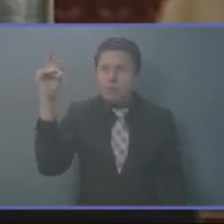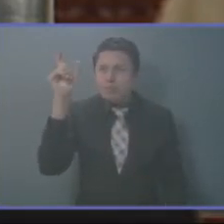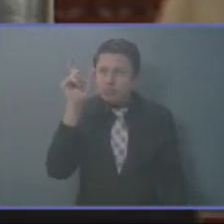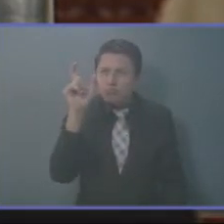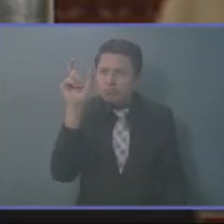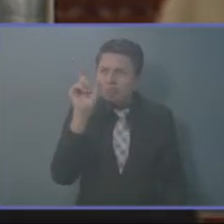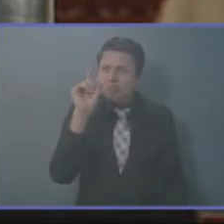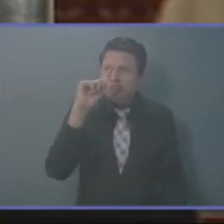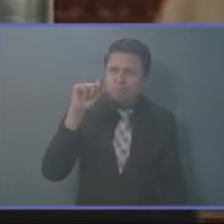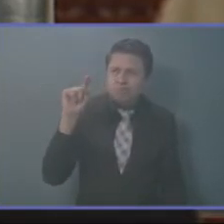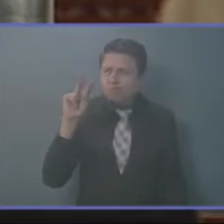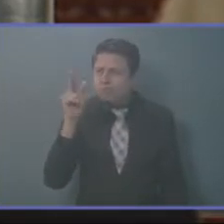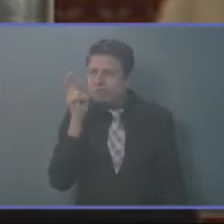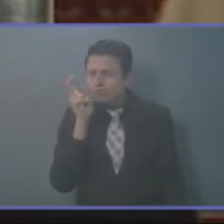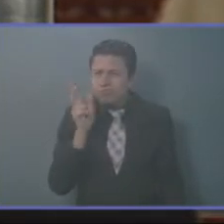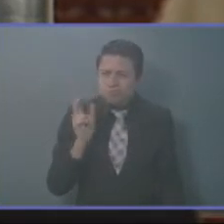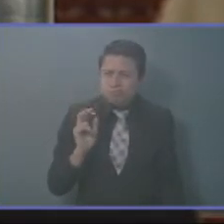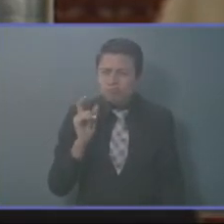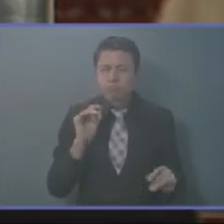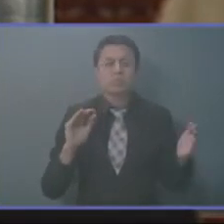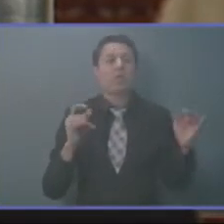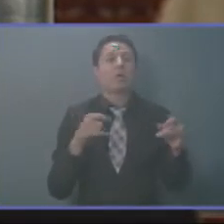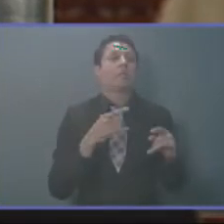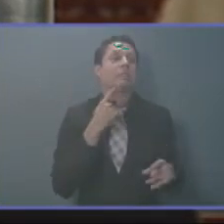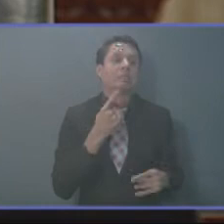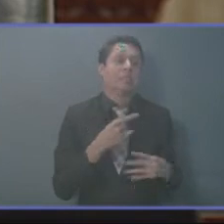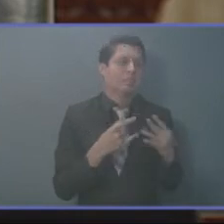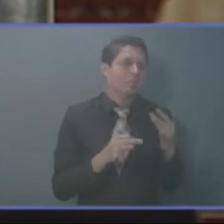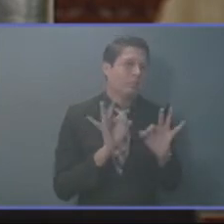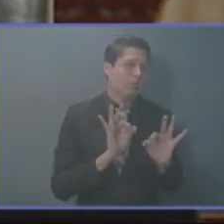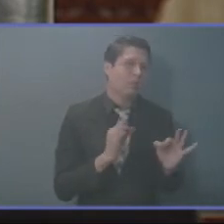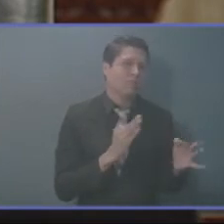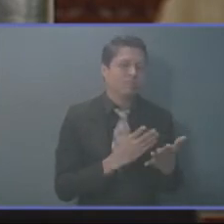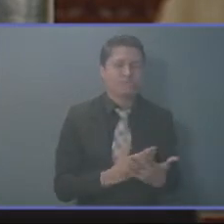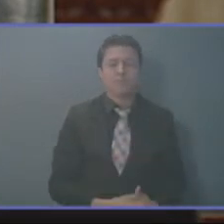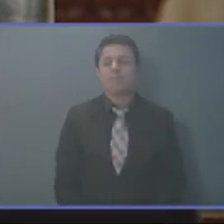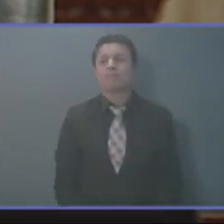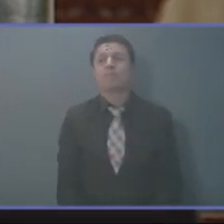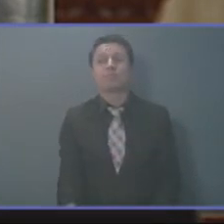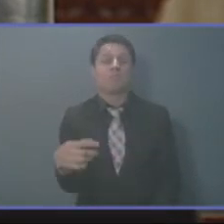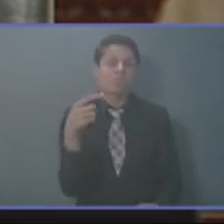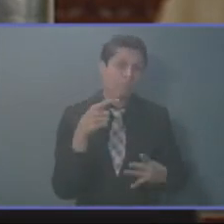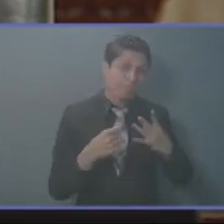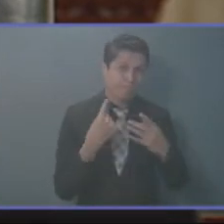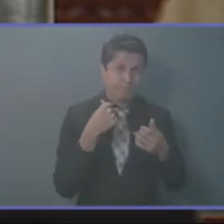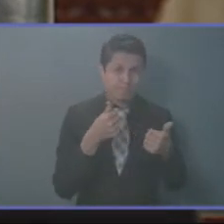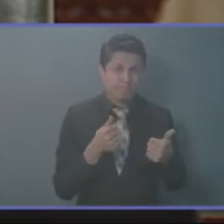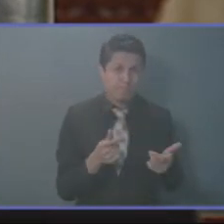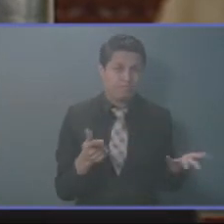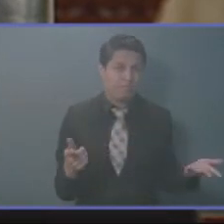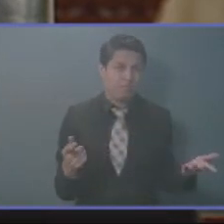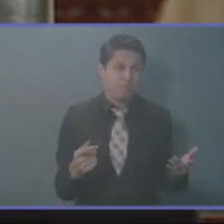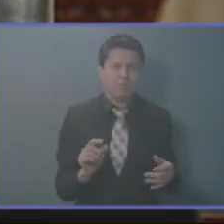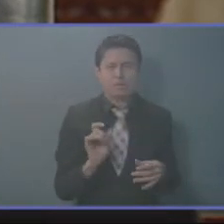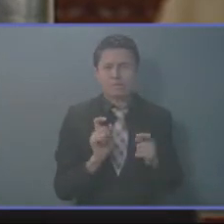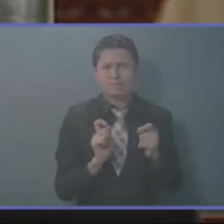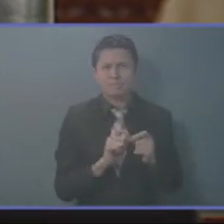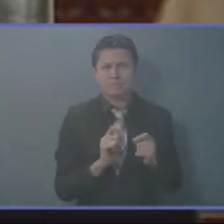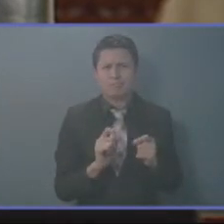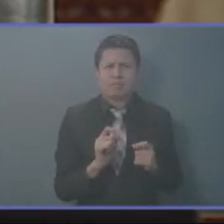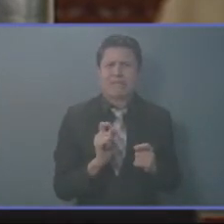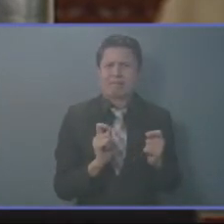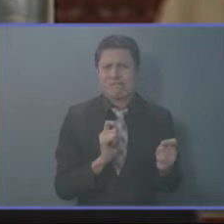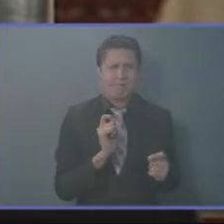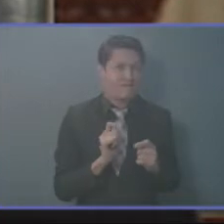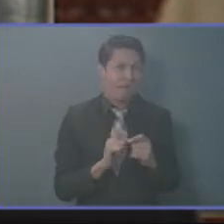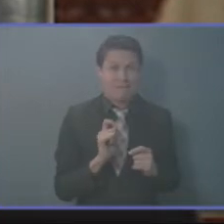no fue consultado para el mejor desarrollo de la normativa. B. Un decreto como el analizado, que posee elementos poco precisos e